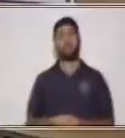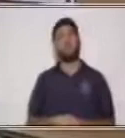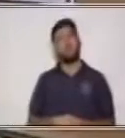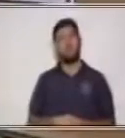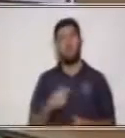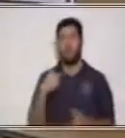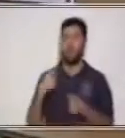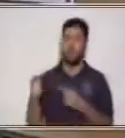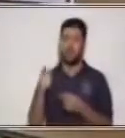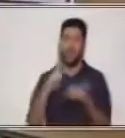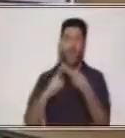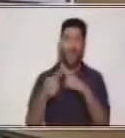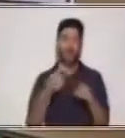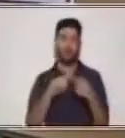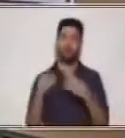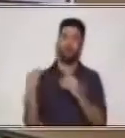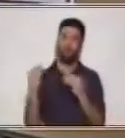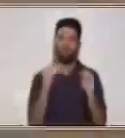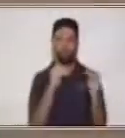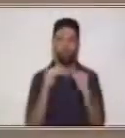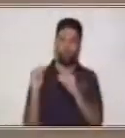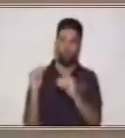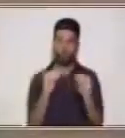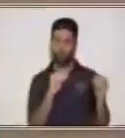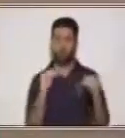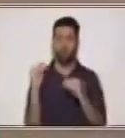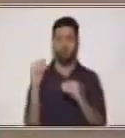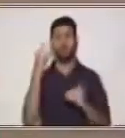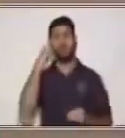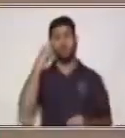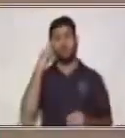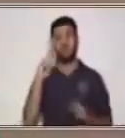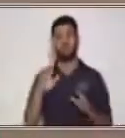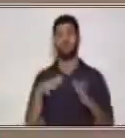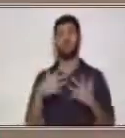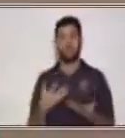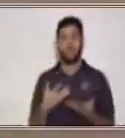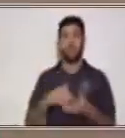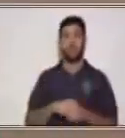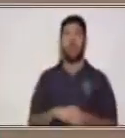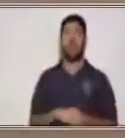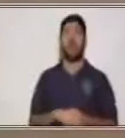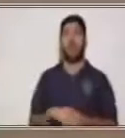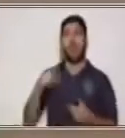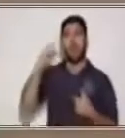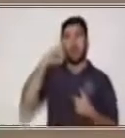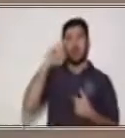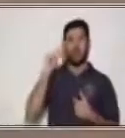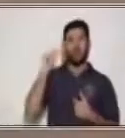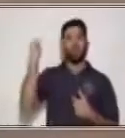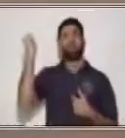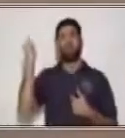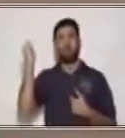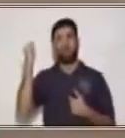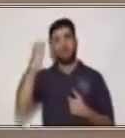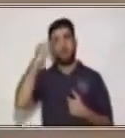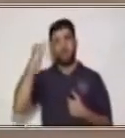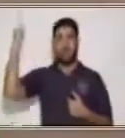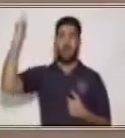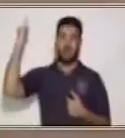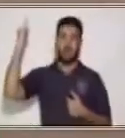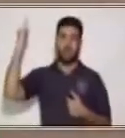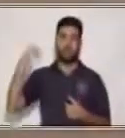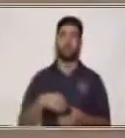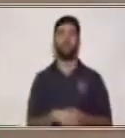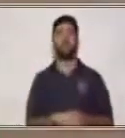a platicar con sus compañeritos de la escuela y tomaron una iniciativa y tuvieron una gran idea,